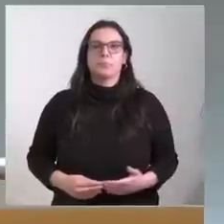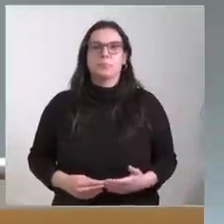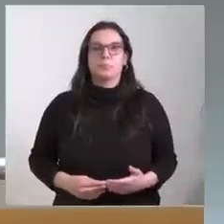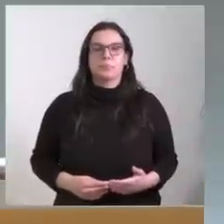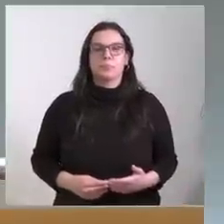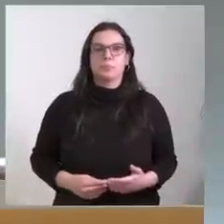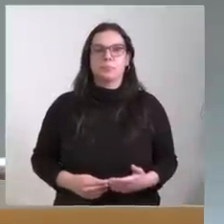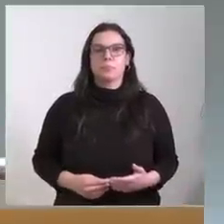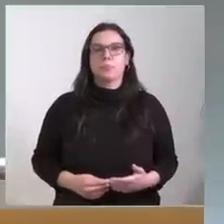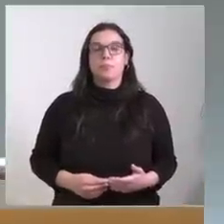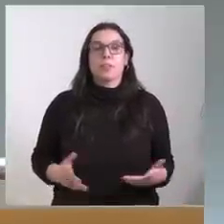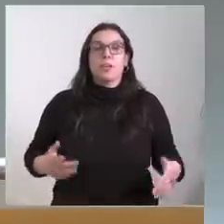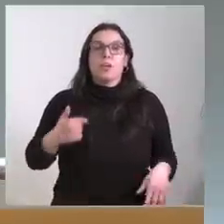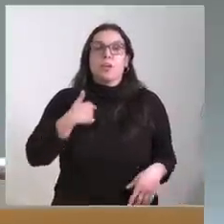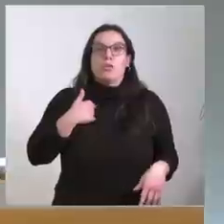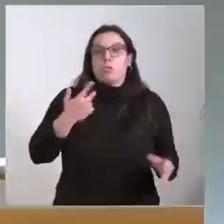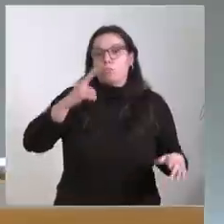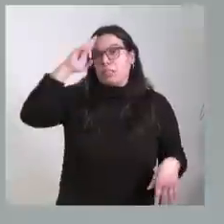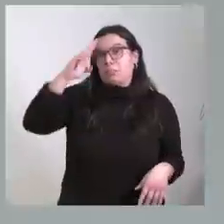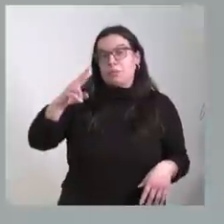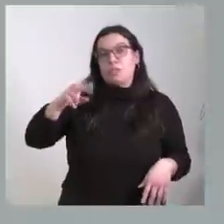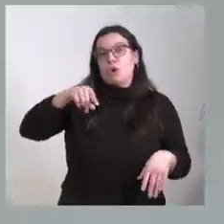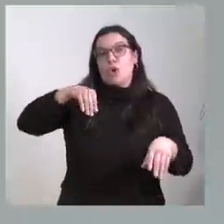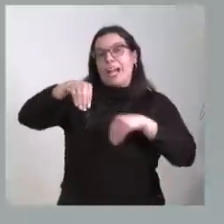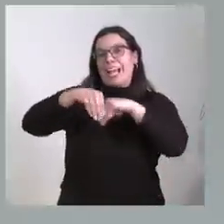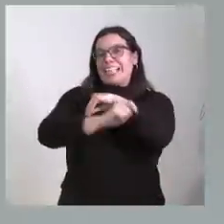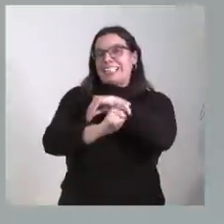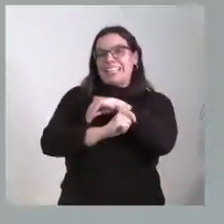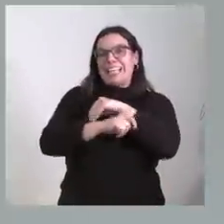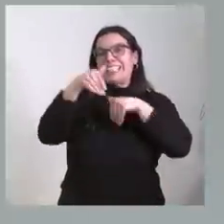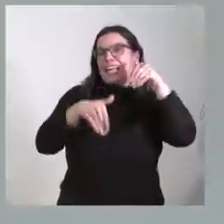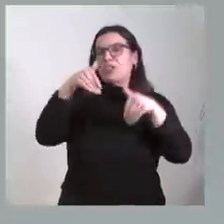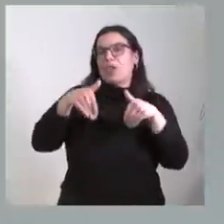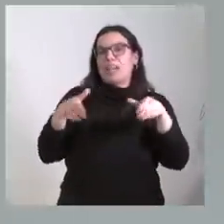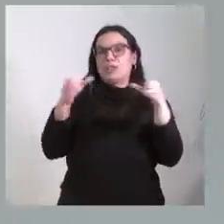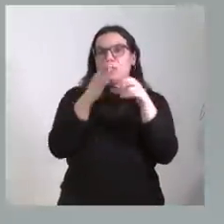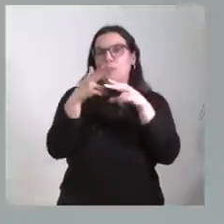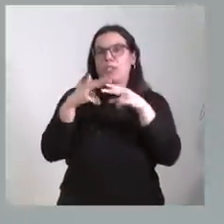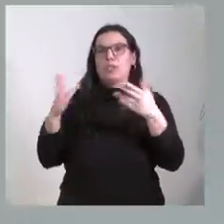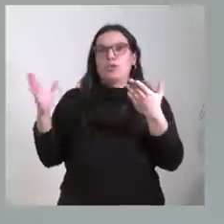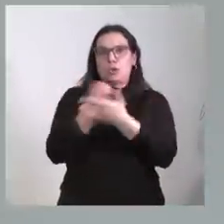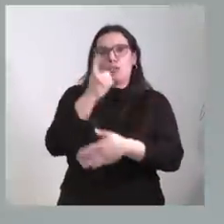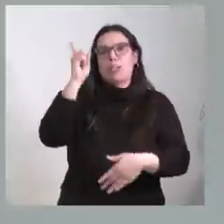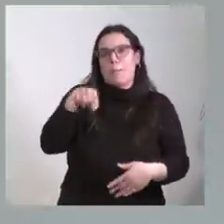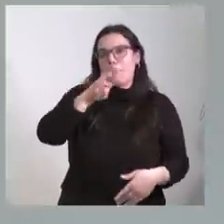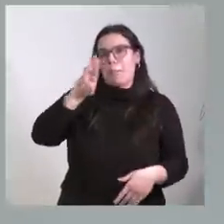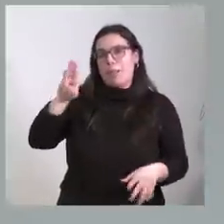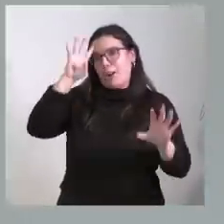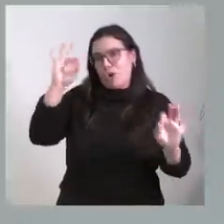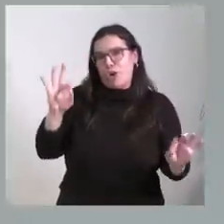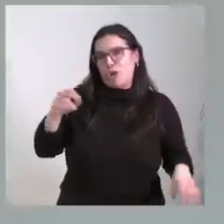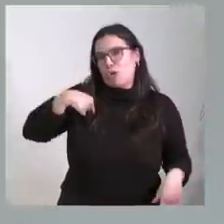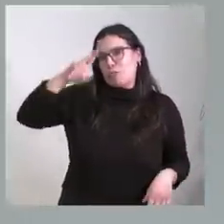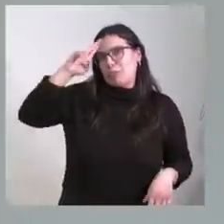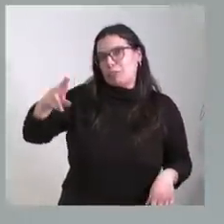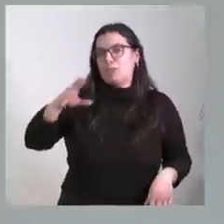Bueno yo lo que hago decir es que respeto las estrategias electorales de todos los partidos políticos incluido del partido popular por supuesto con